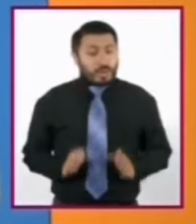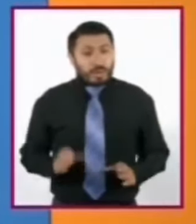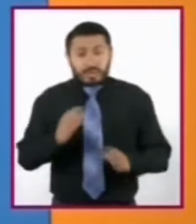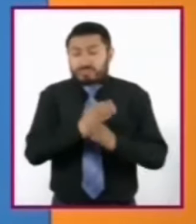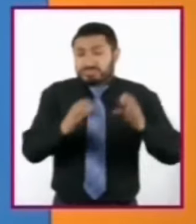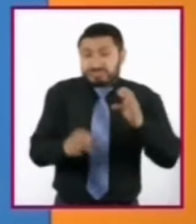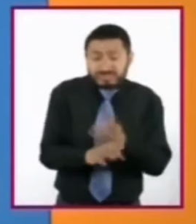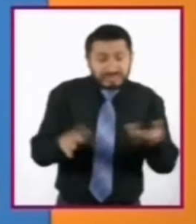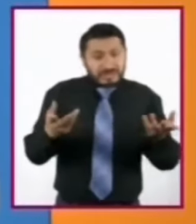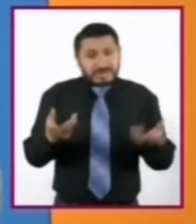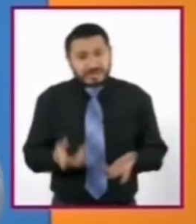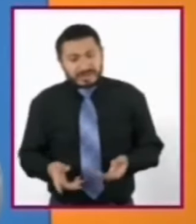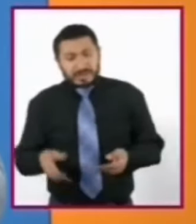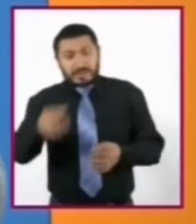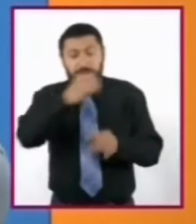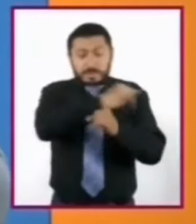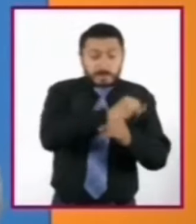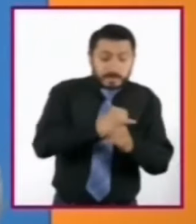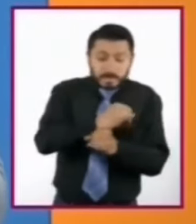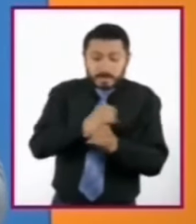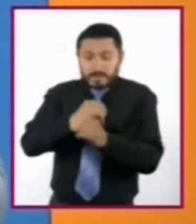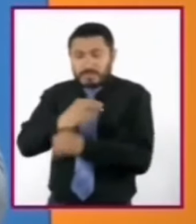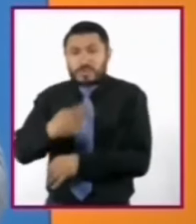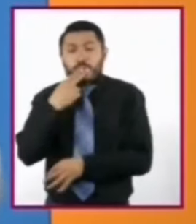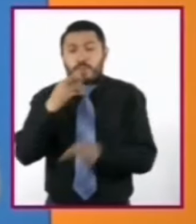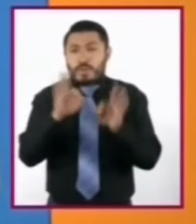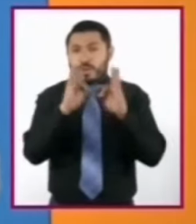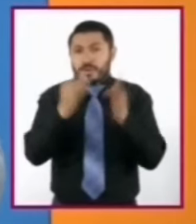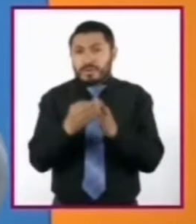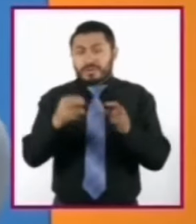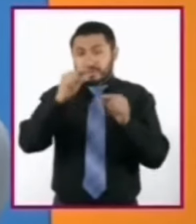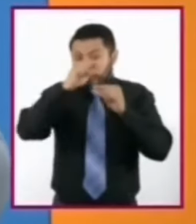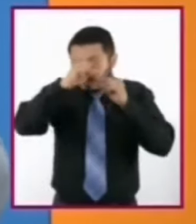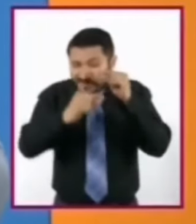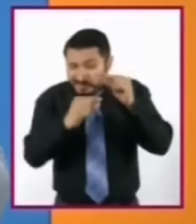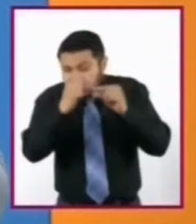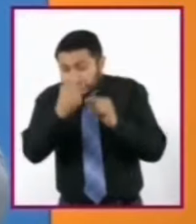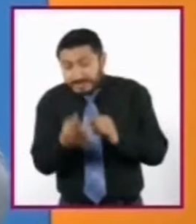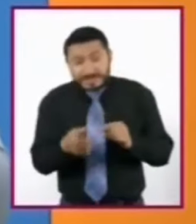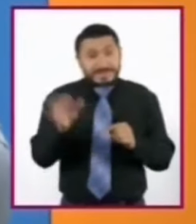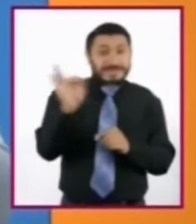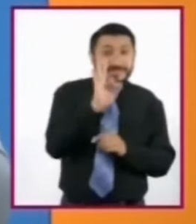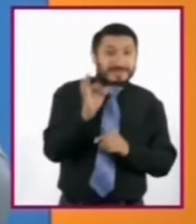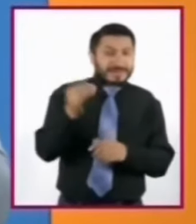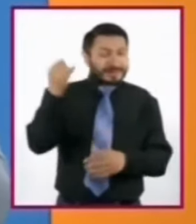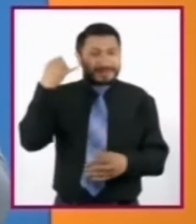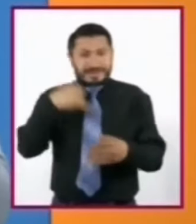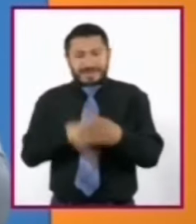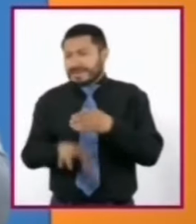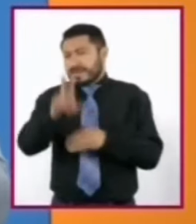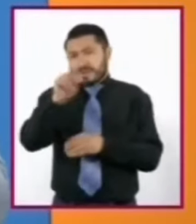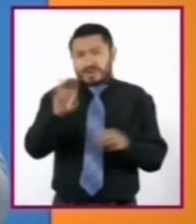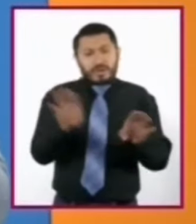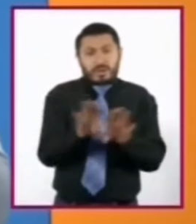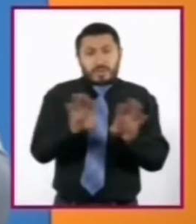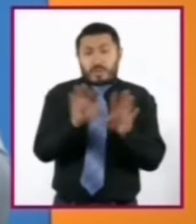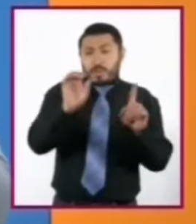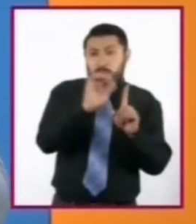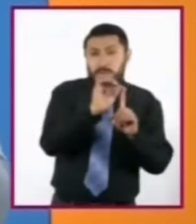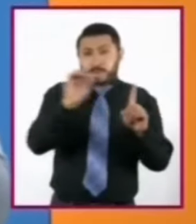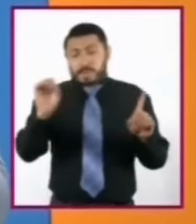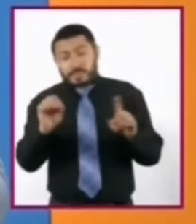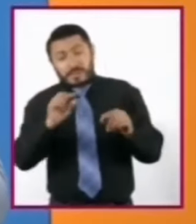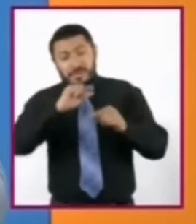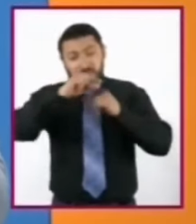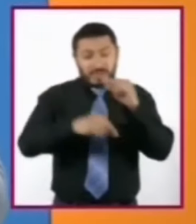pueden estudiarse utilizando el modelo de partículas, sin adentrarnos más en la estructura atómica o la